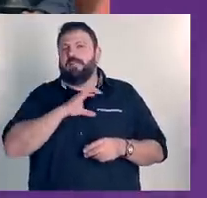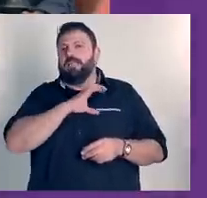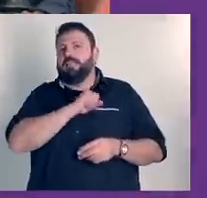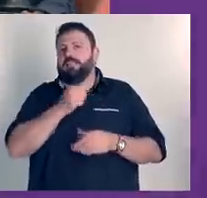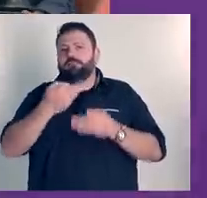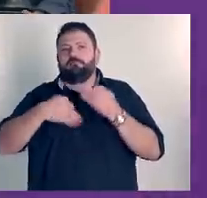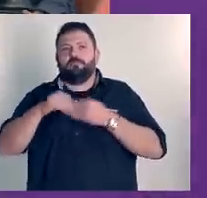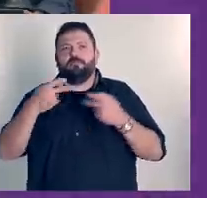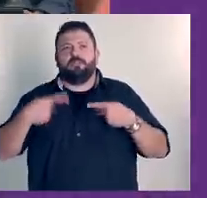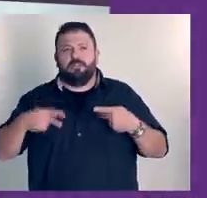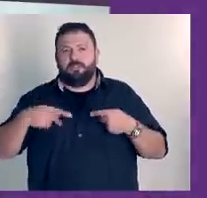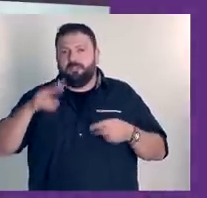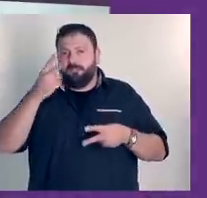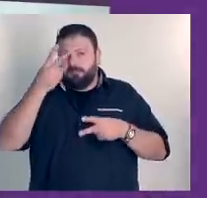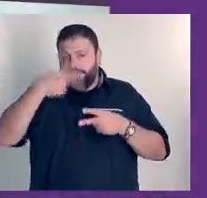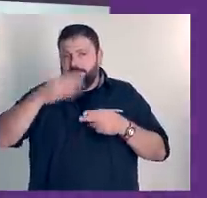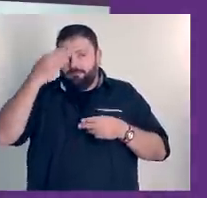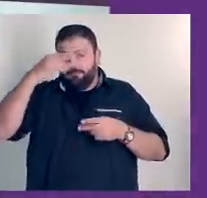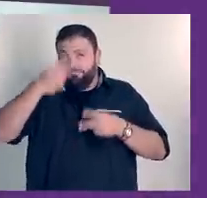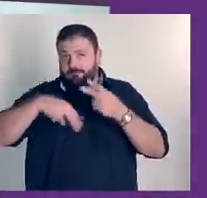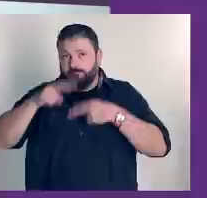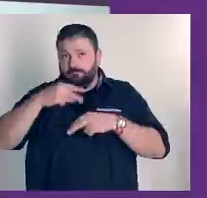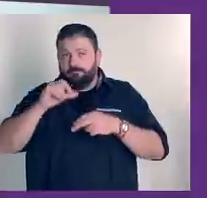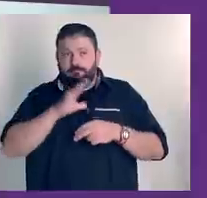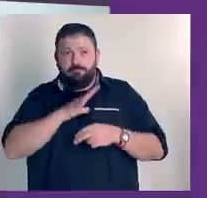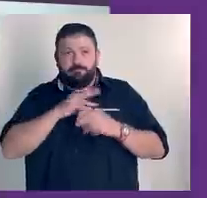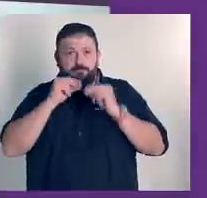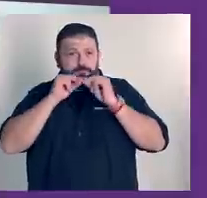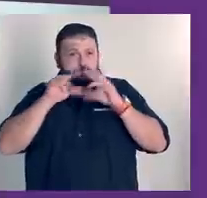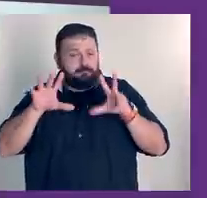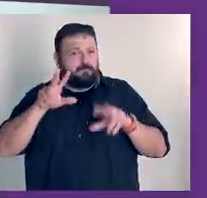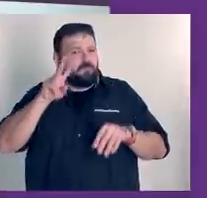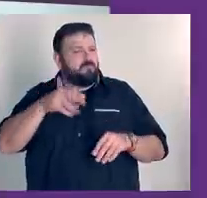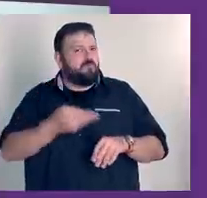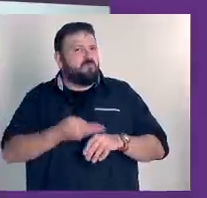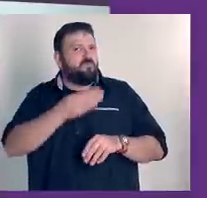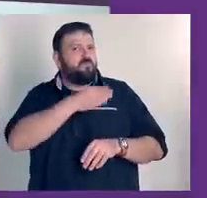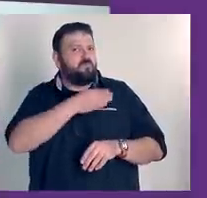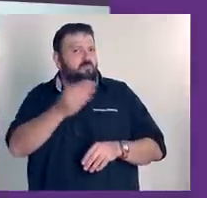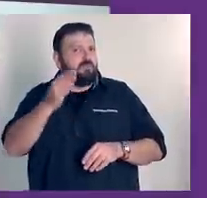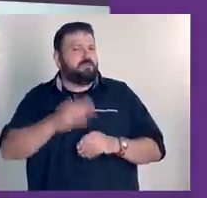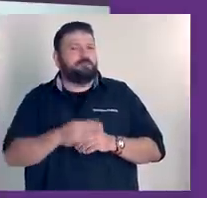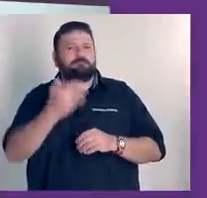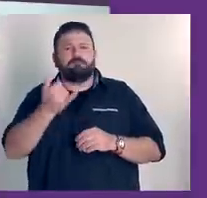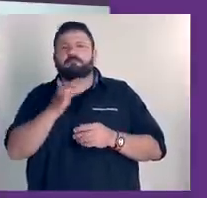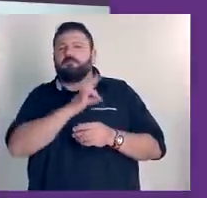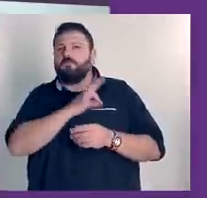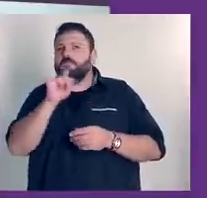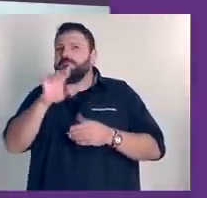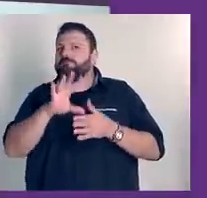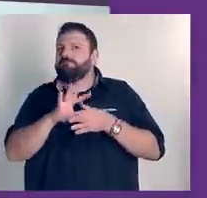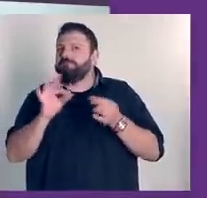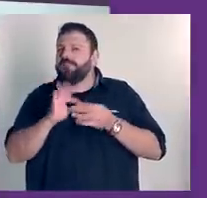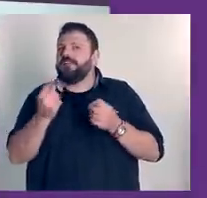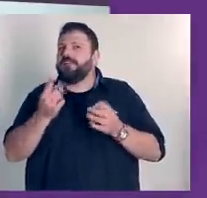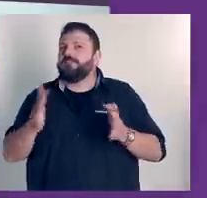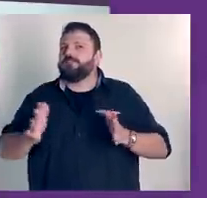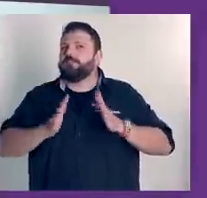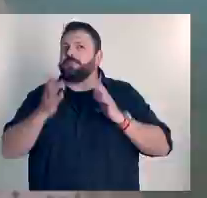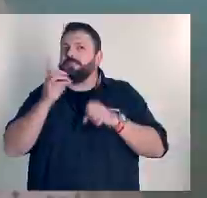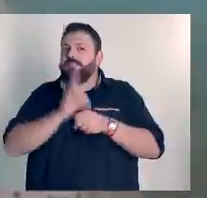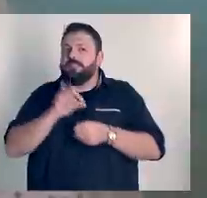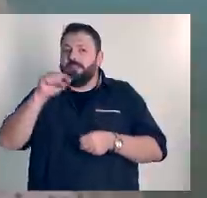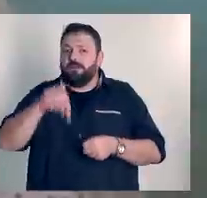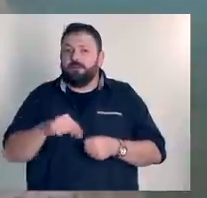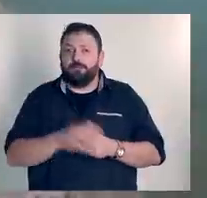mundo saber que vienes, porque justo saben que traes noticias impresionantes. Y bueno, cuéntanos, ¿cuáles son las sorpresas del día de hoy?